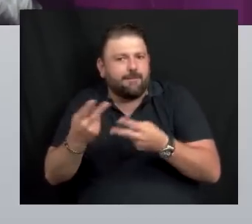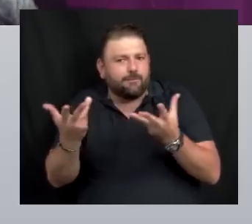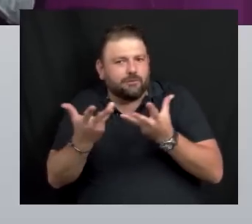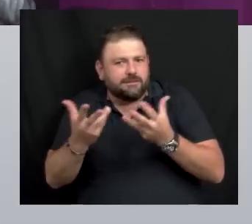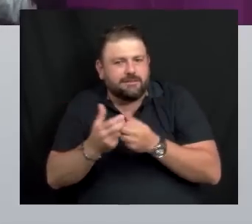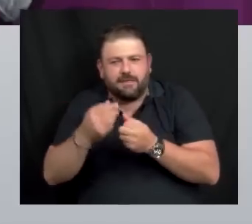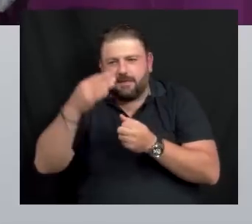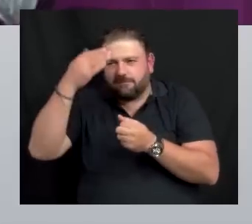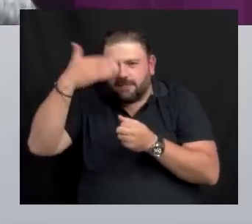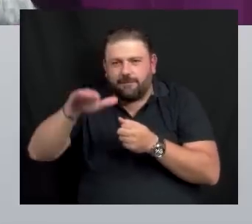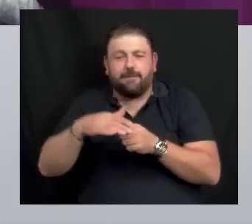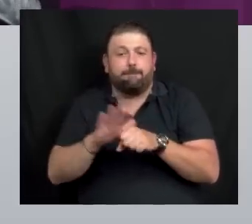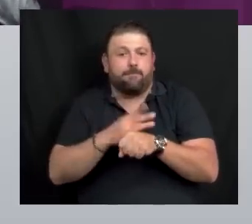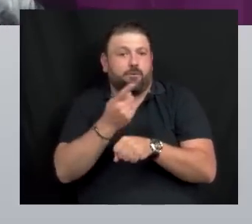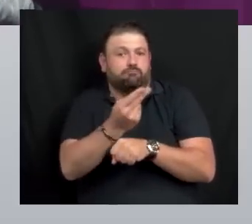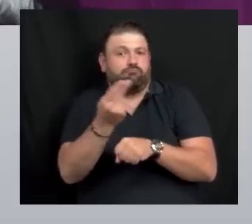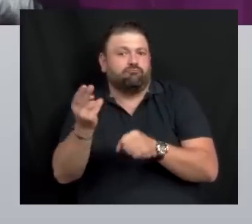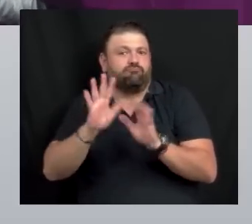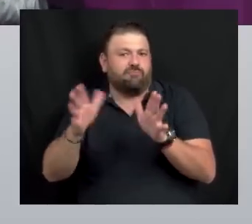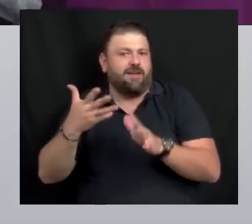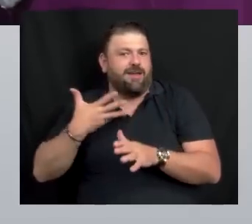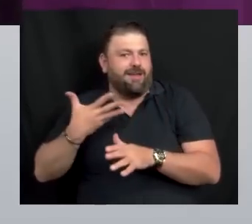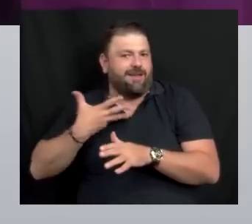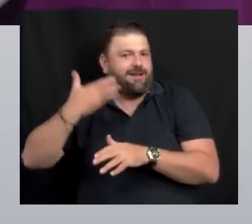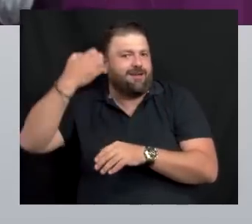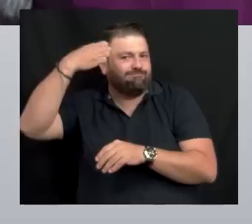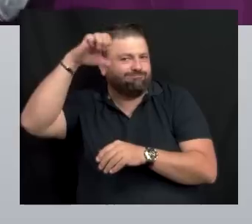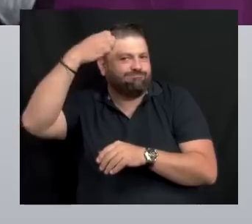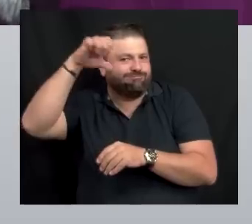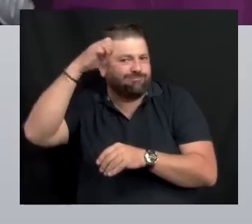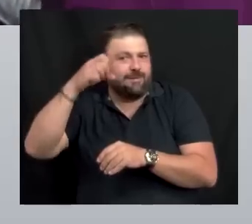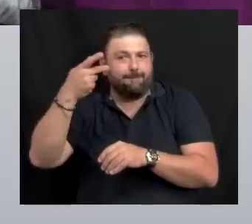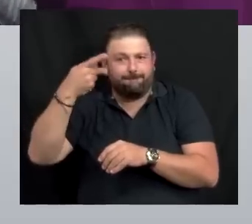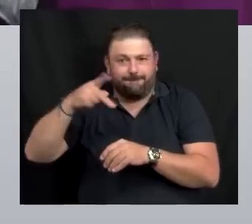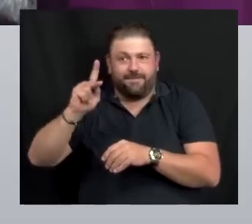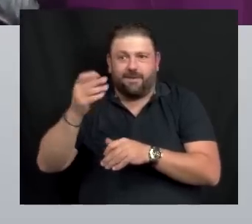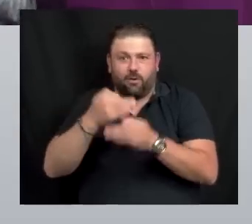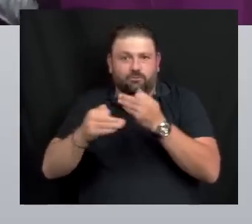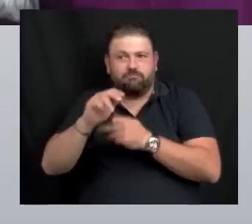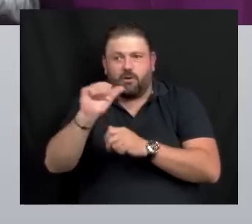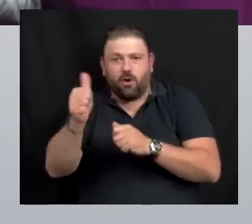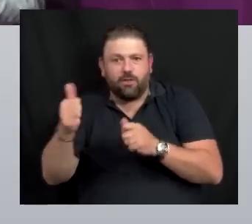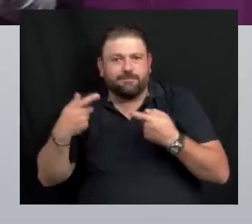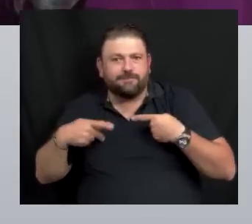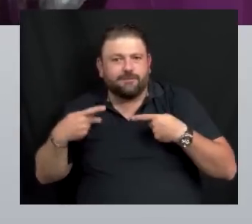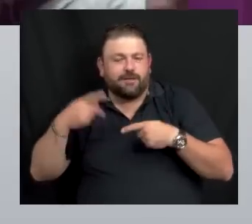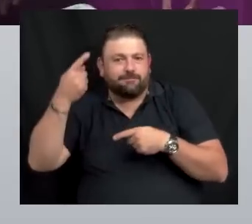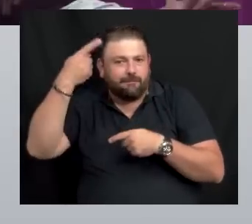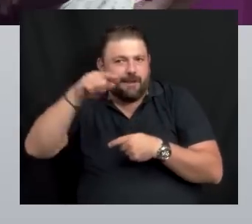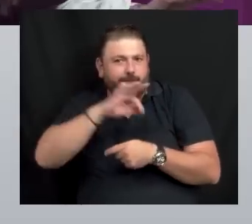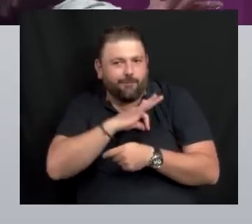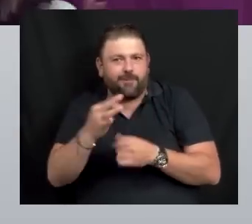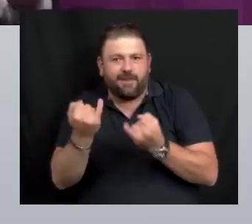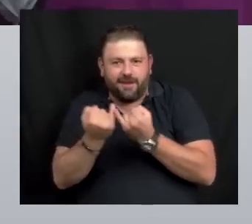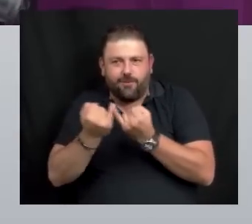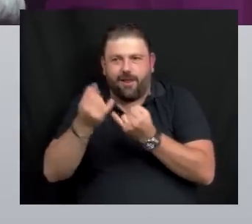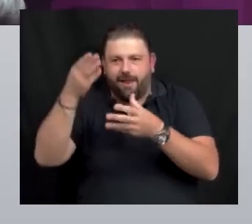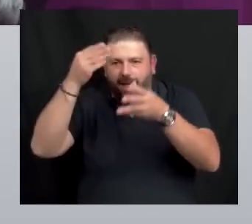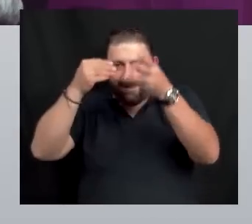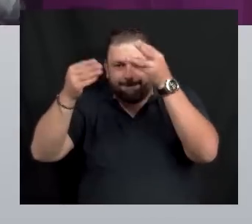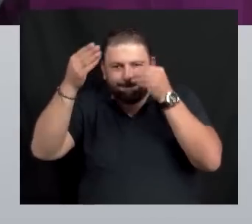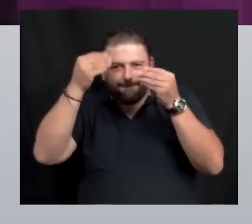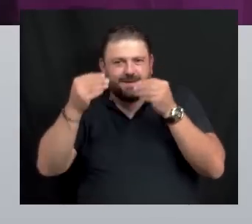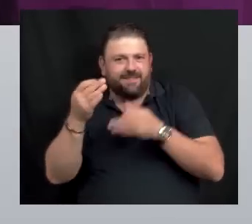como ustedes, que ya los resultados los avalan, que los resultados los acompañan para darnos cuenta que si quieres aprender algo,